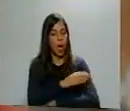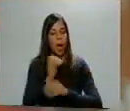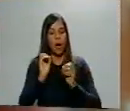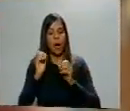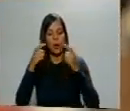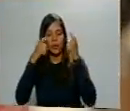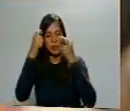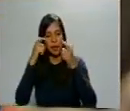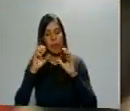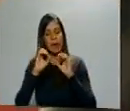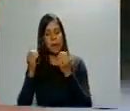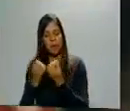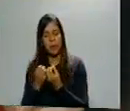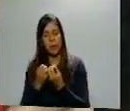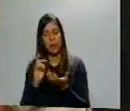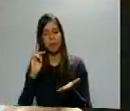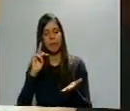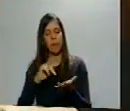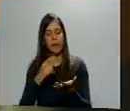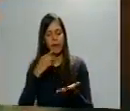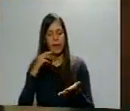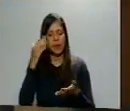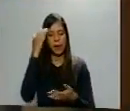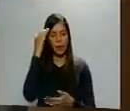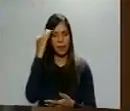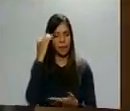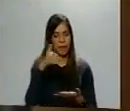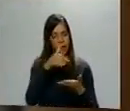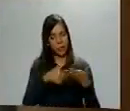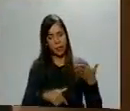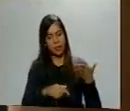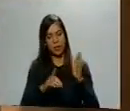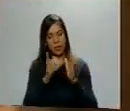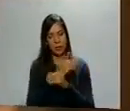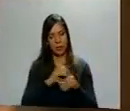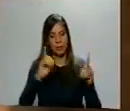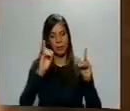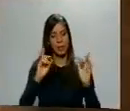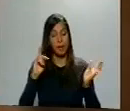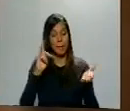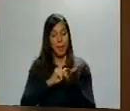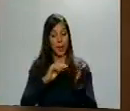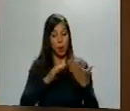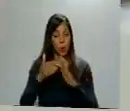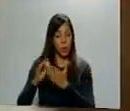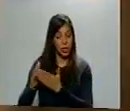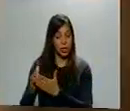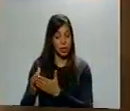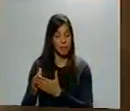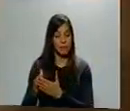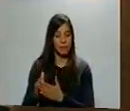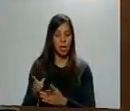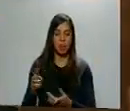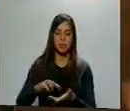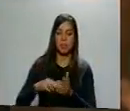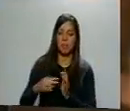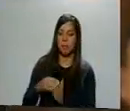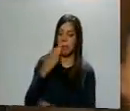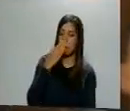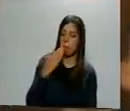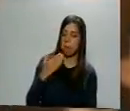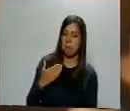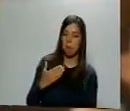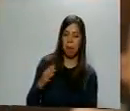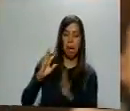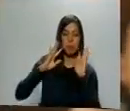que aquí el establecimiento de una democracia participativa y protagónica no es un saludo a la bandera, es